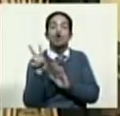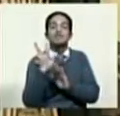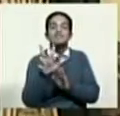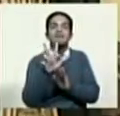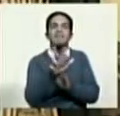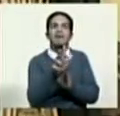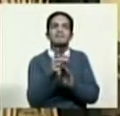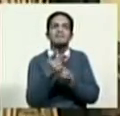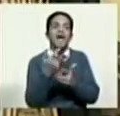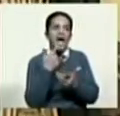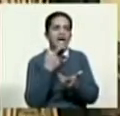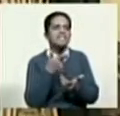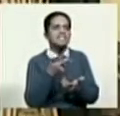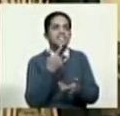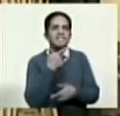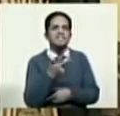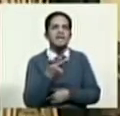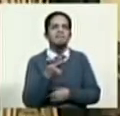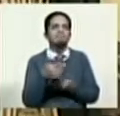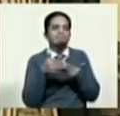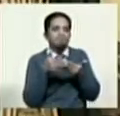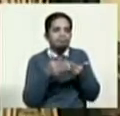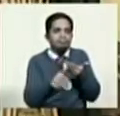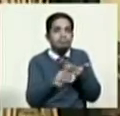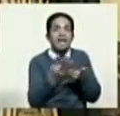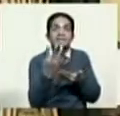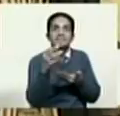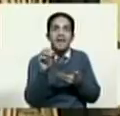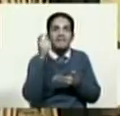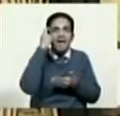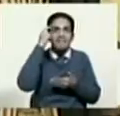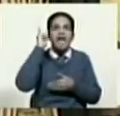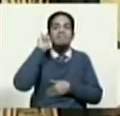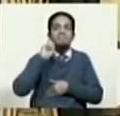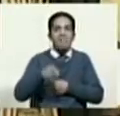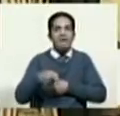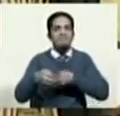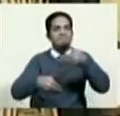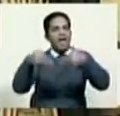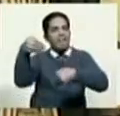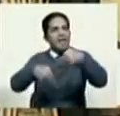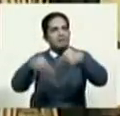a convocar en 30 días elecciones presidenciales,